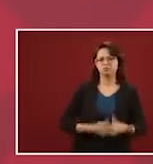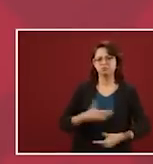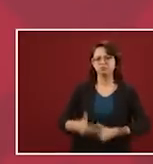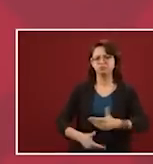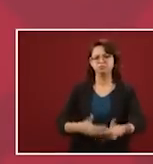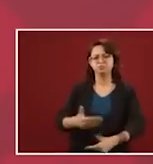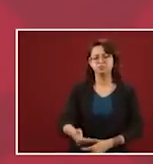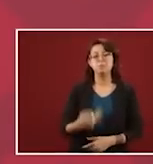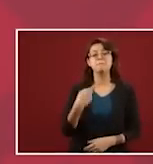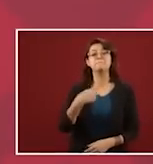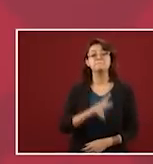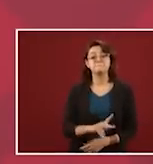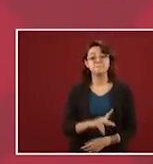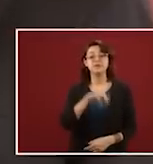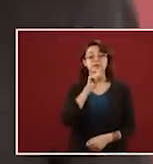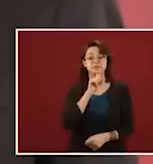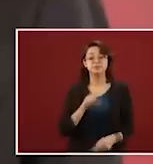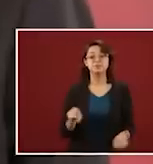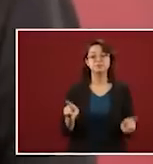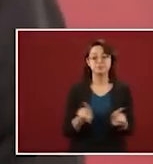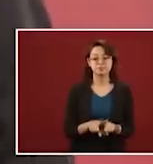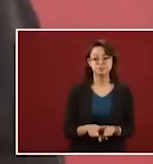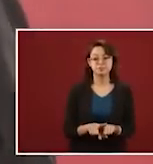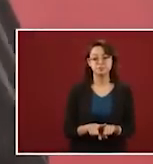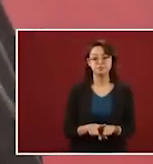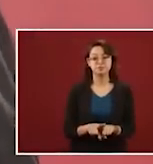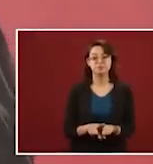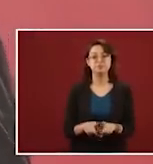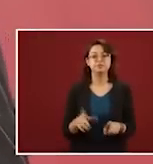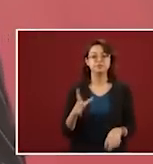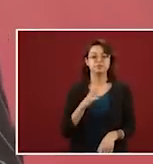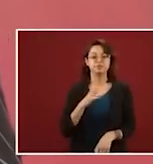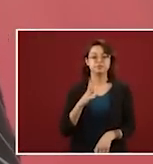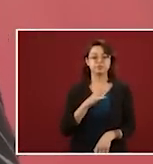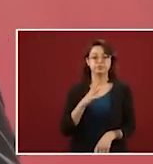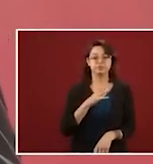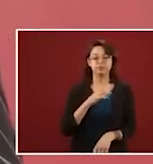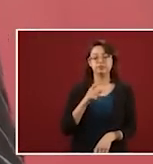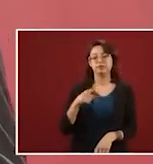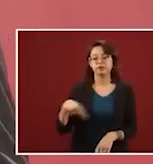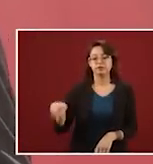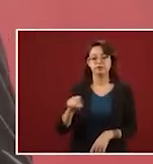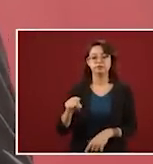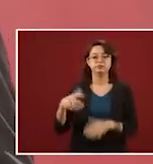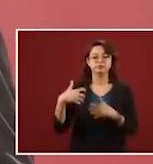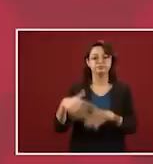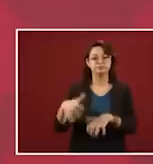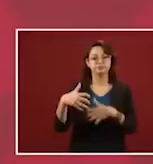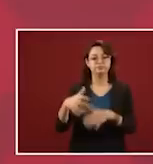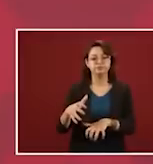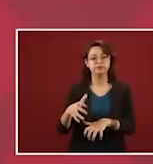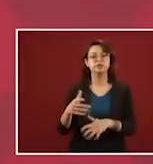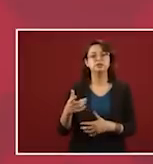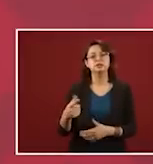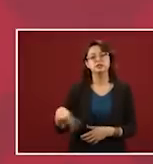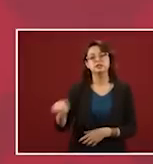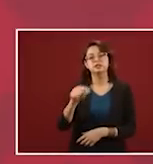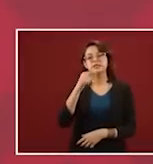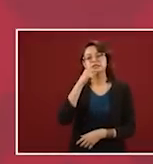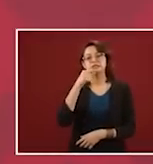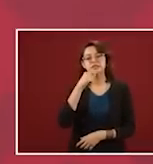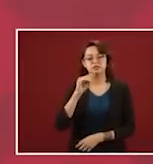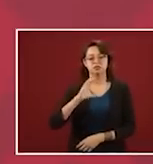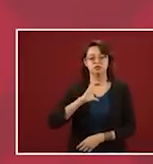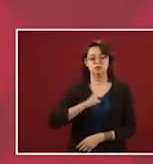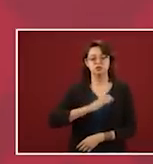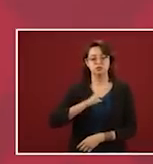como se presentó lo de la protesta de los padres con niños de cáncer en